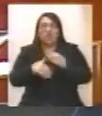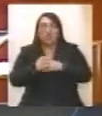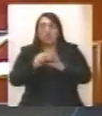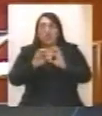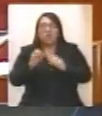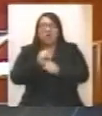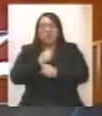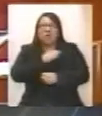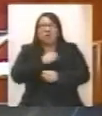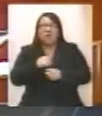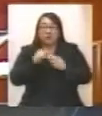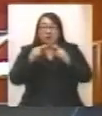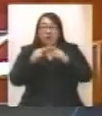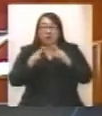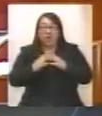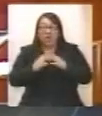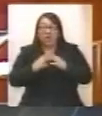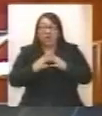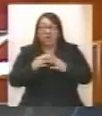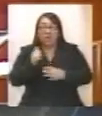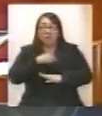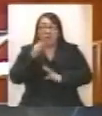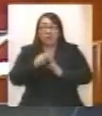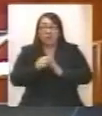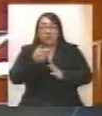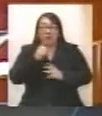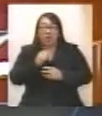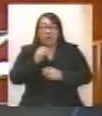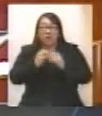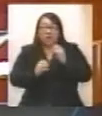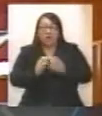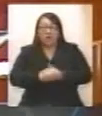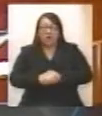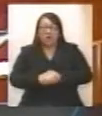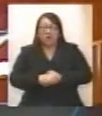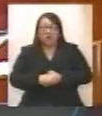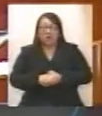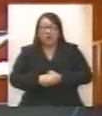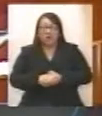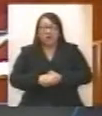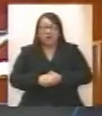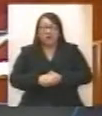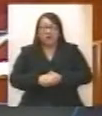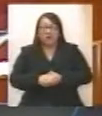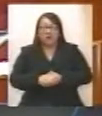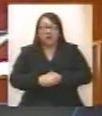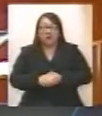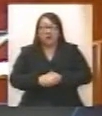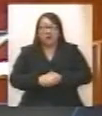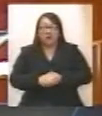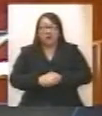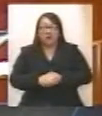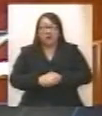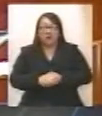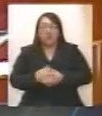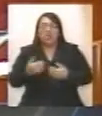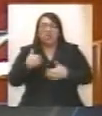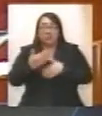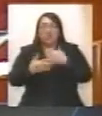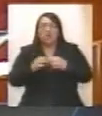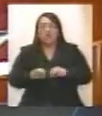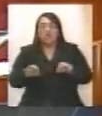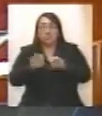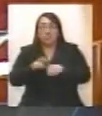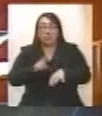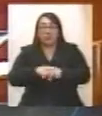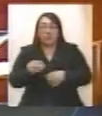transparencias del Ministerio de Vivienda a proyectos de agua y saneamiento a nivel nacional, y tenemos procesos adecuados